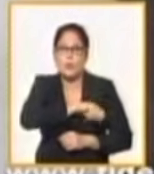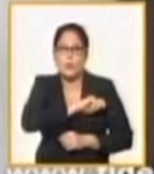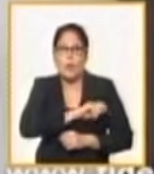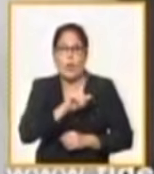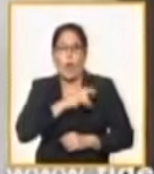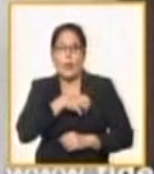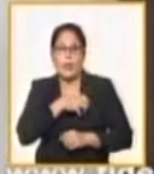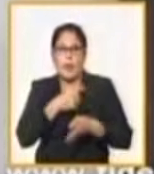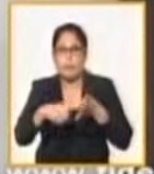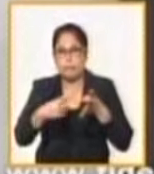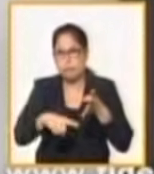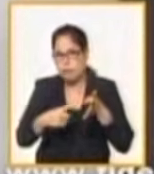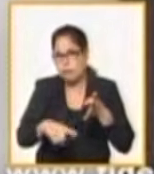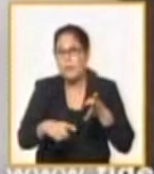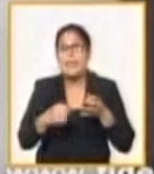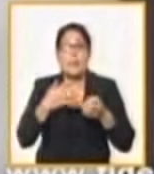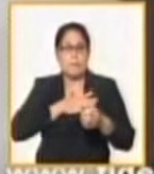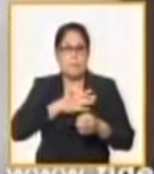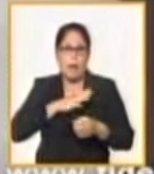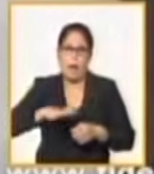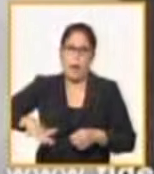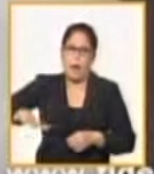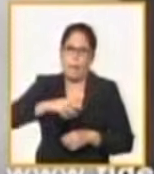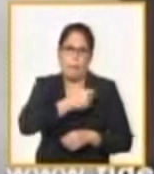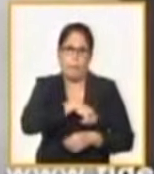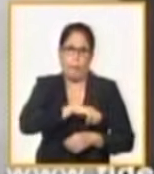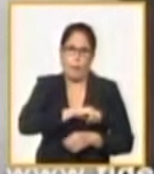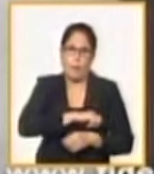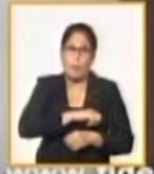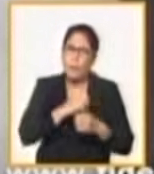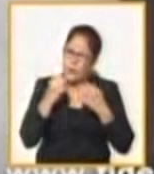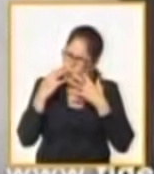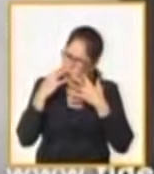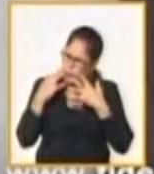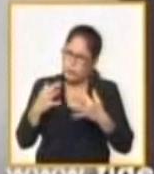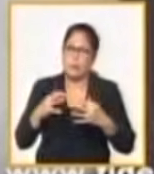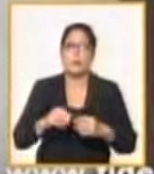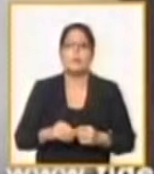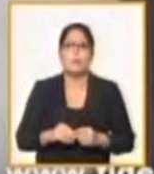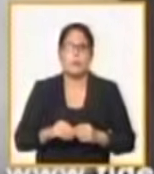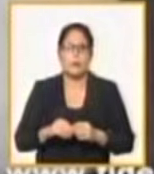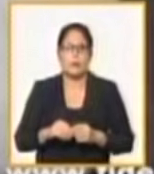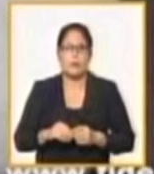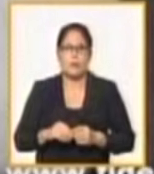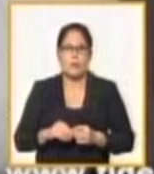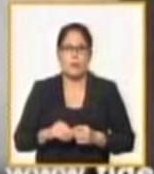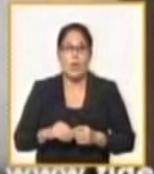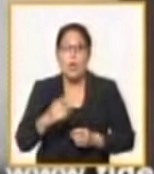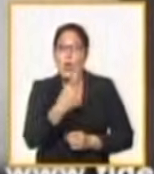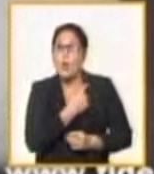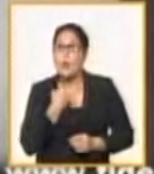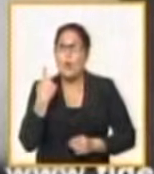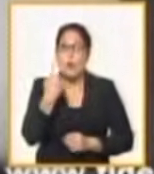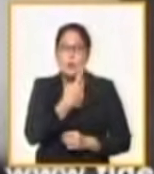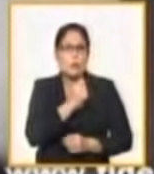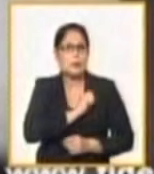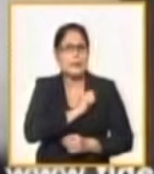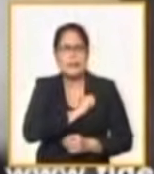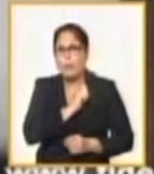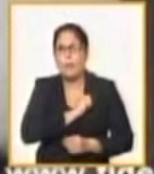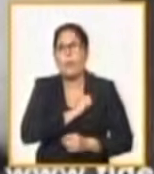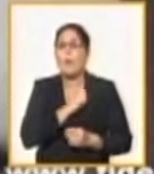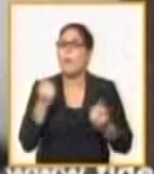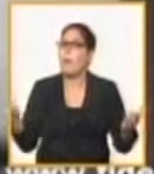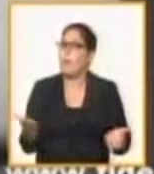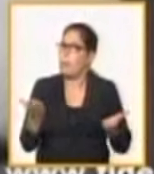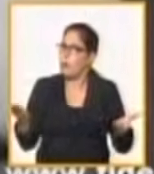bienes materiales que son para ellos indispensables, y nosotros tratamos de